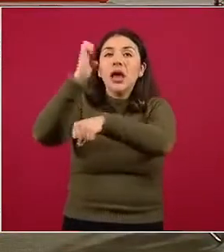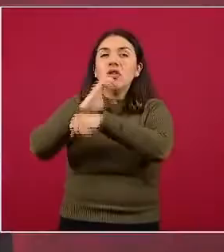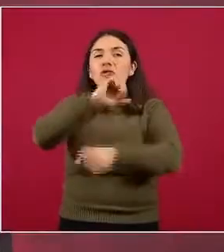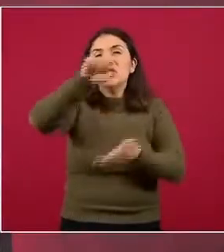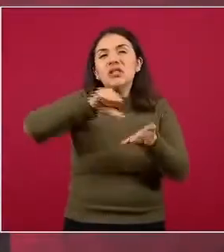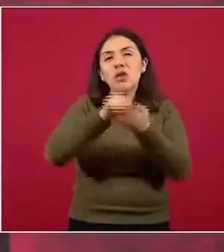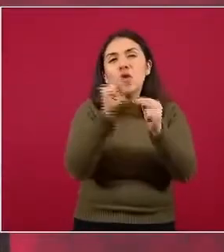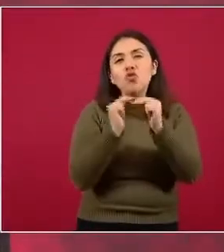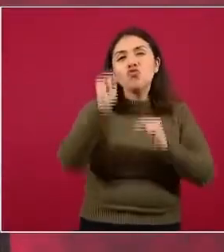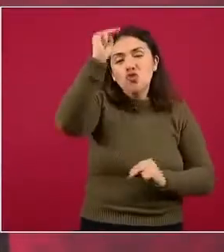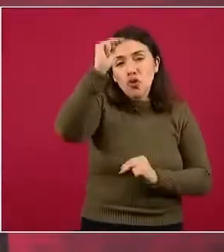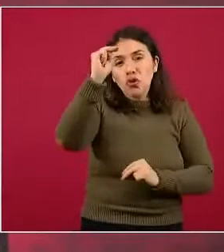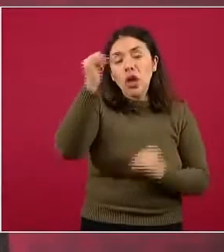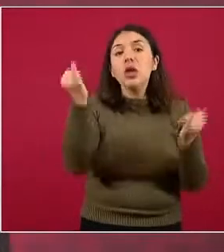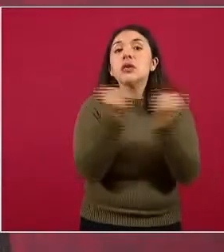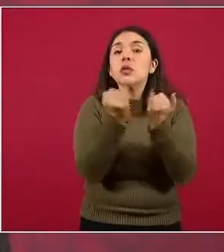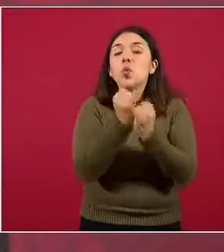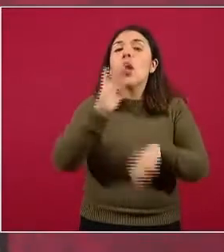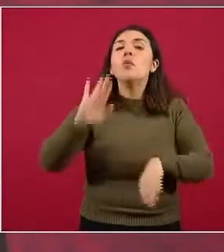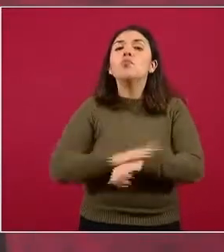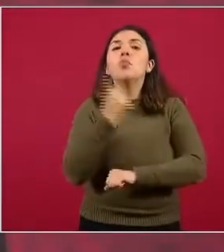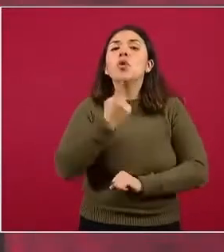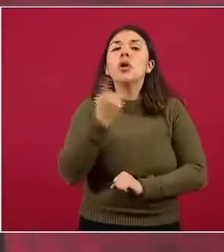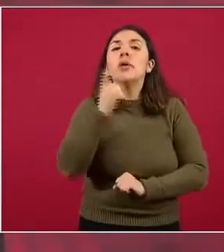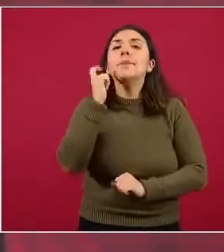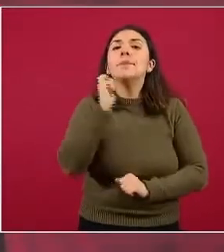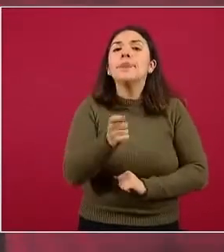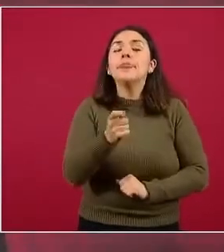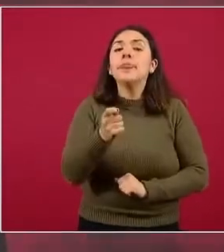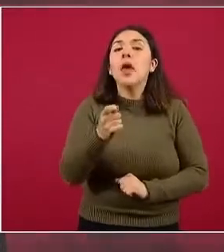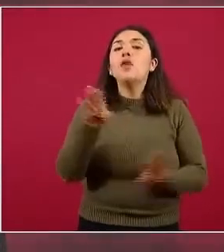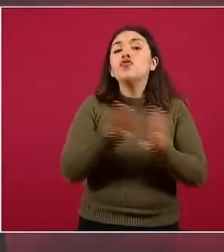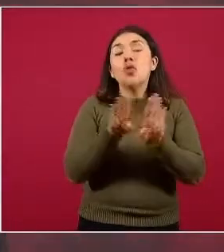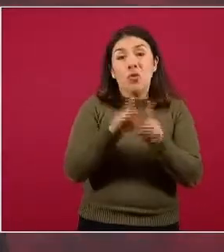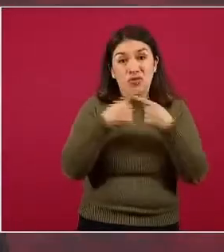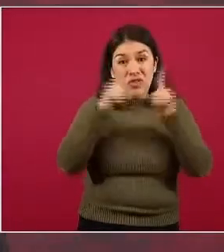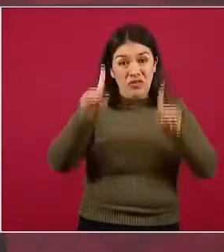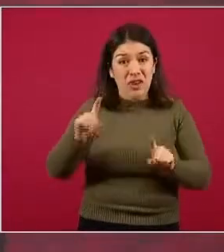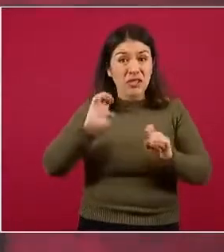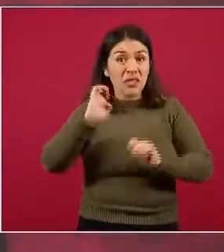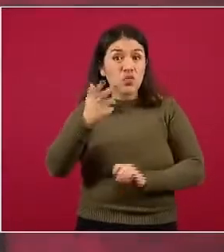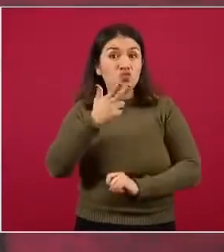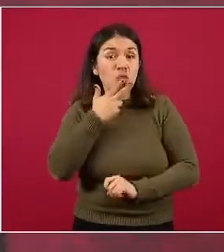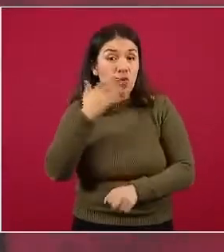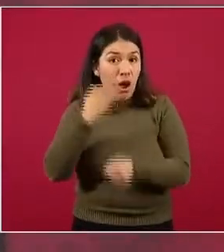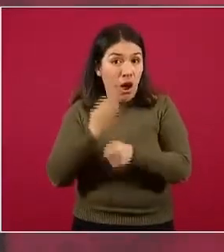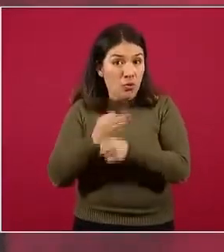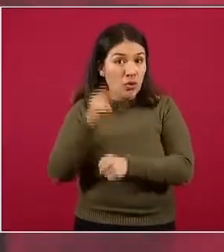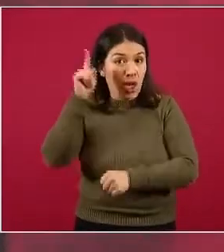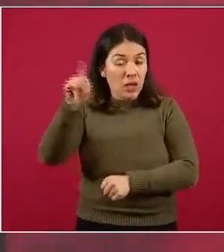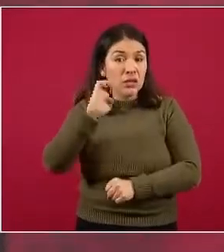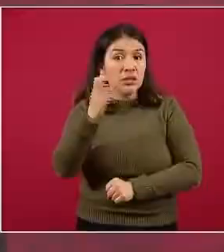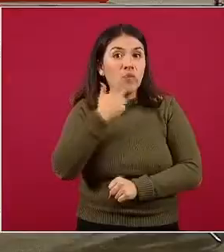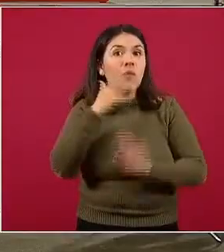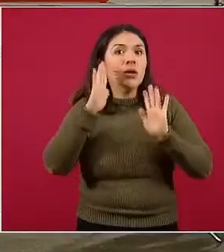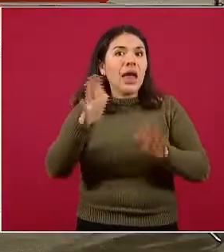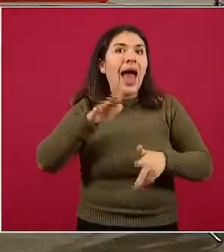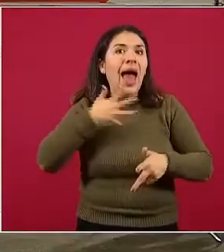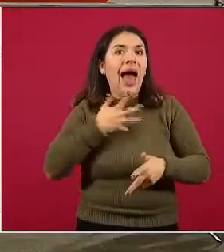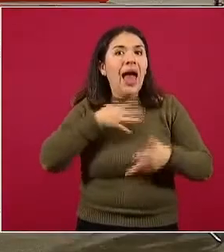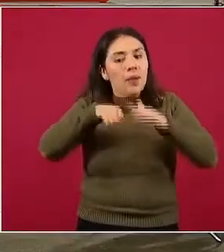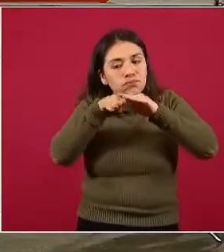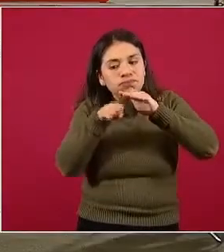centro-norte, también porque, a diferencia de Chihuahua, que en este momento ya está en un claro